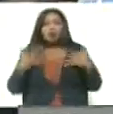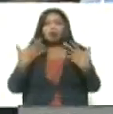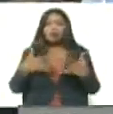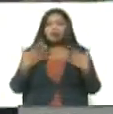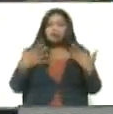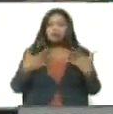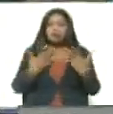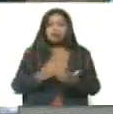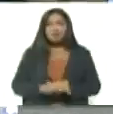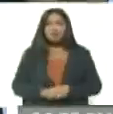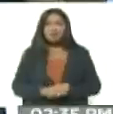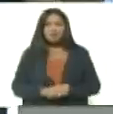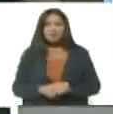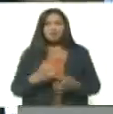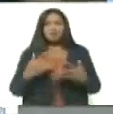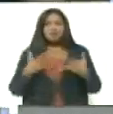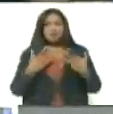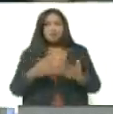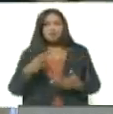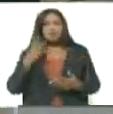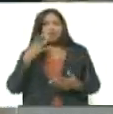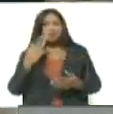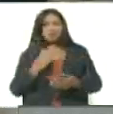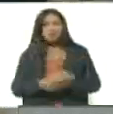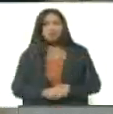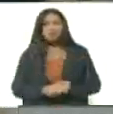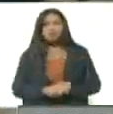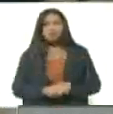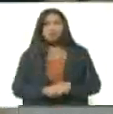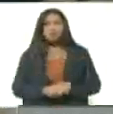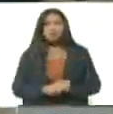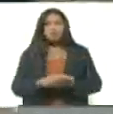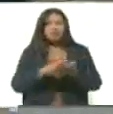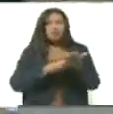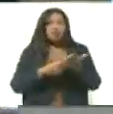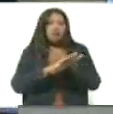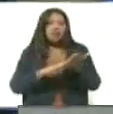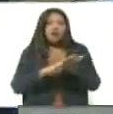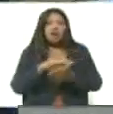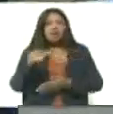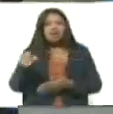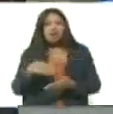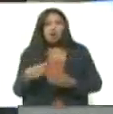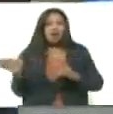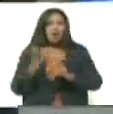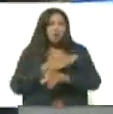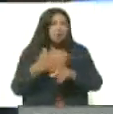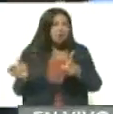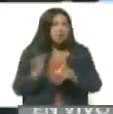alegrías, la alegría, por ejemplo, de haber recuperado este estado de la violencia,